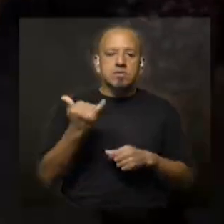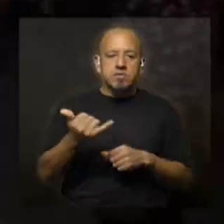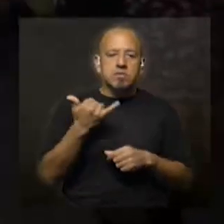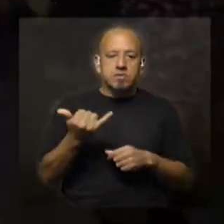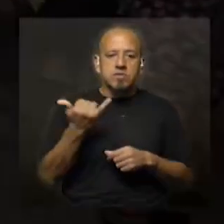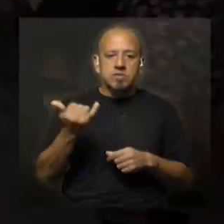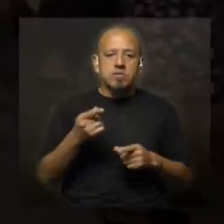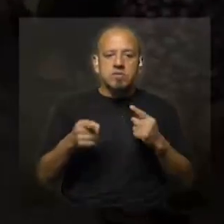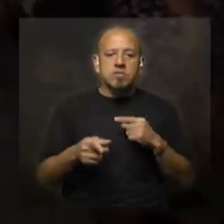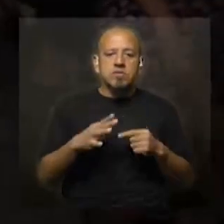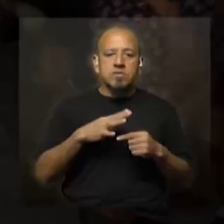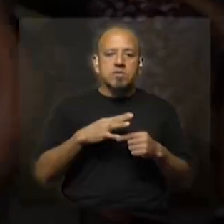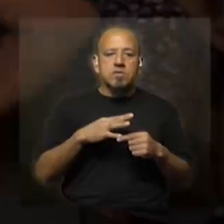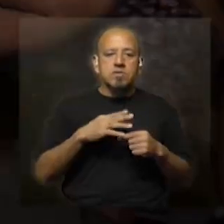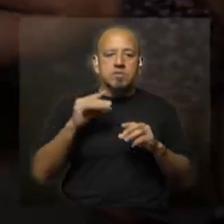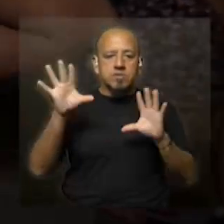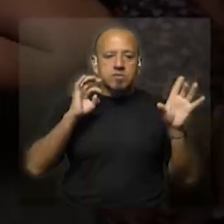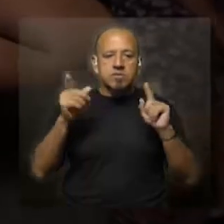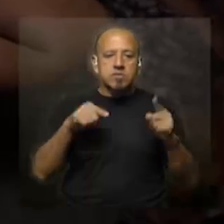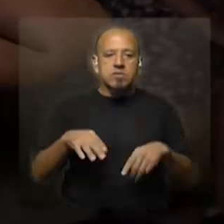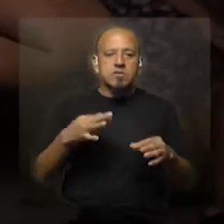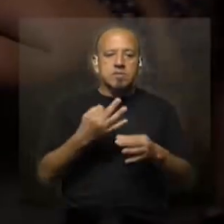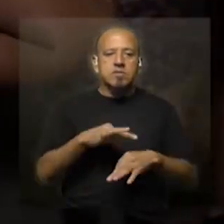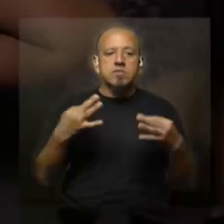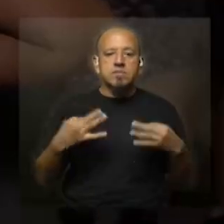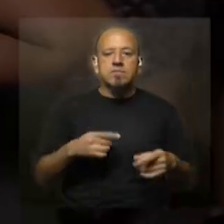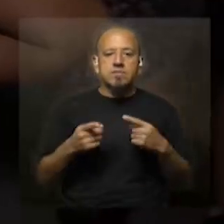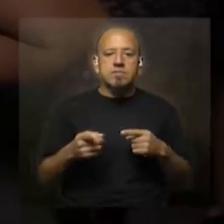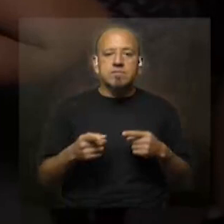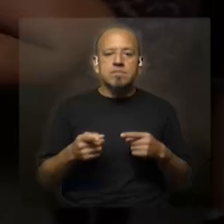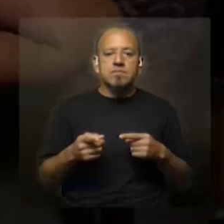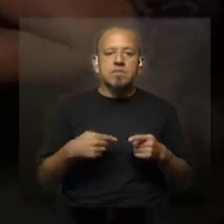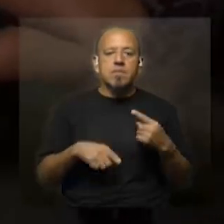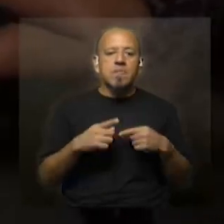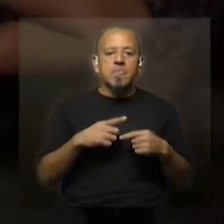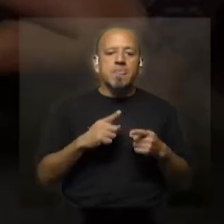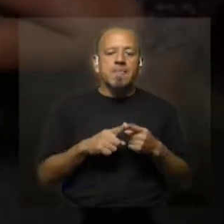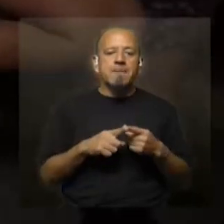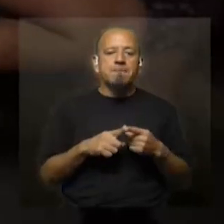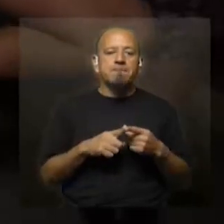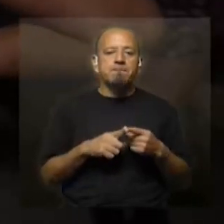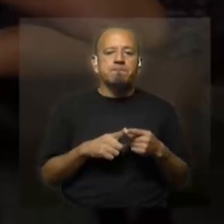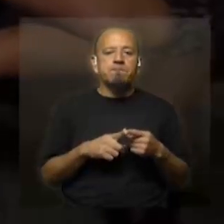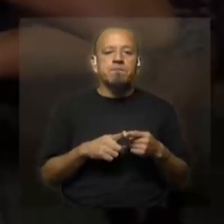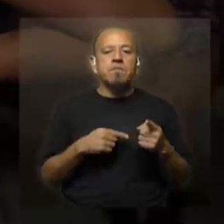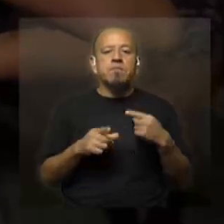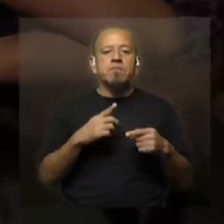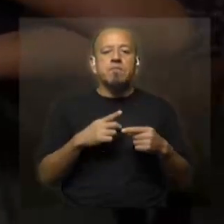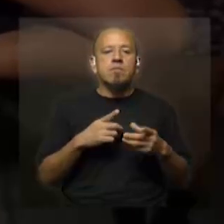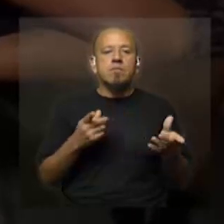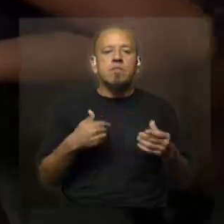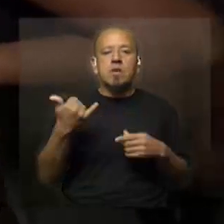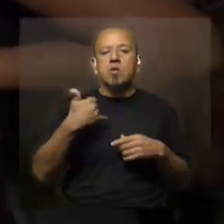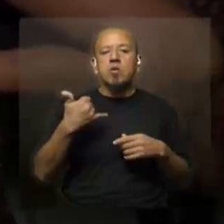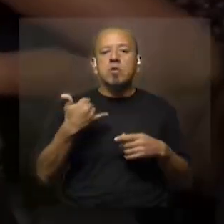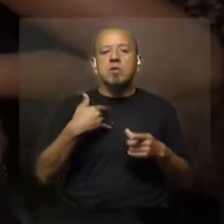en el ensayo y la verdad que lo que se escucha es de una precisión, una pasión hermosa y la gente del barrio también está fascinada. Contame un poco cuáles